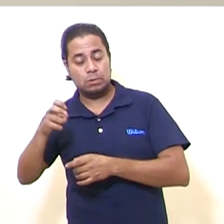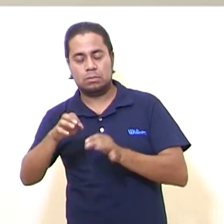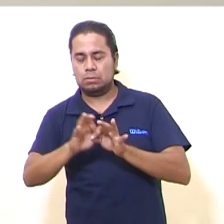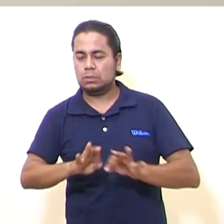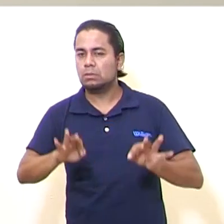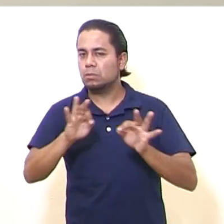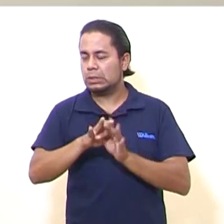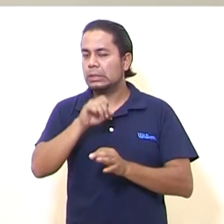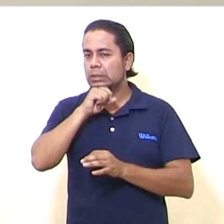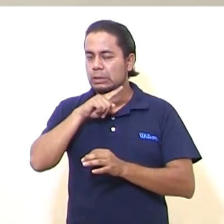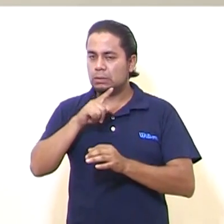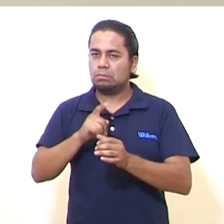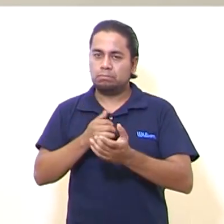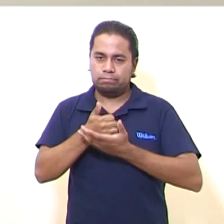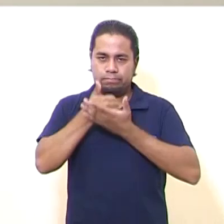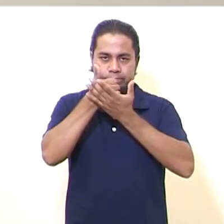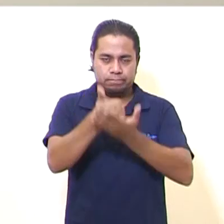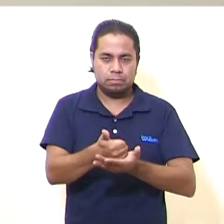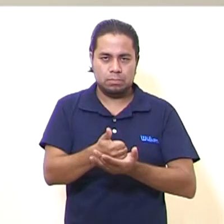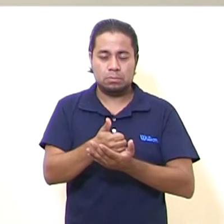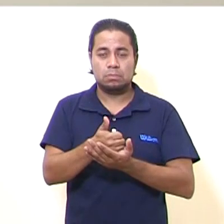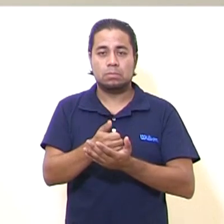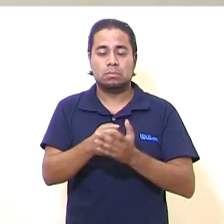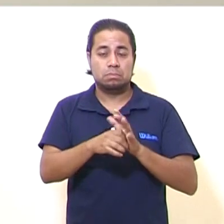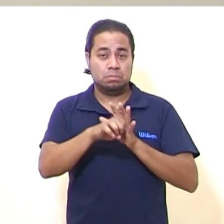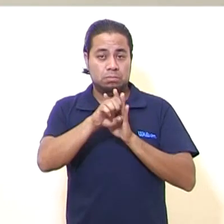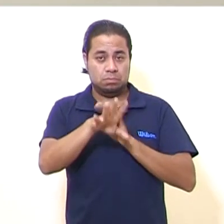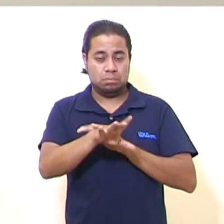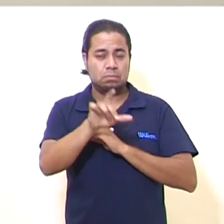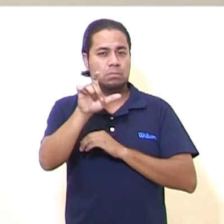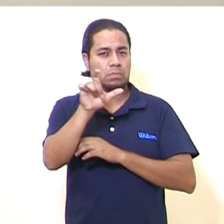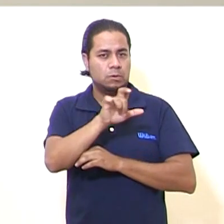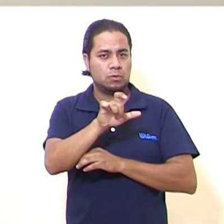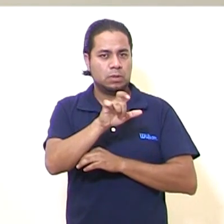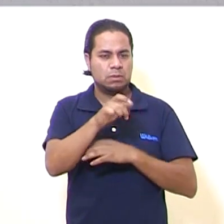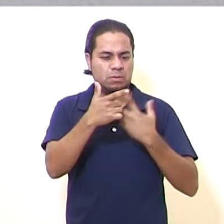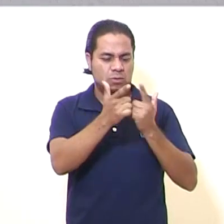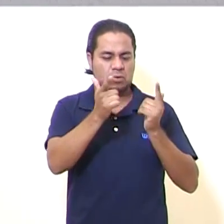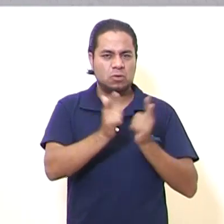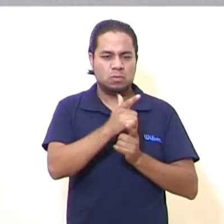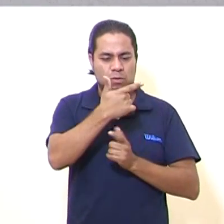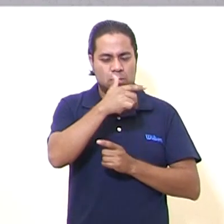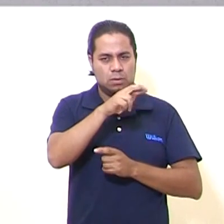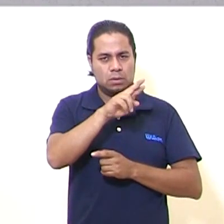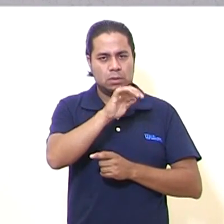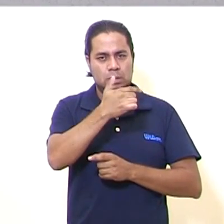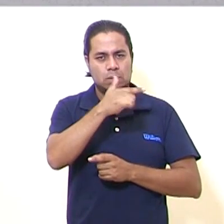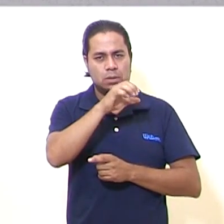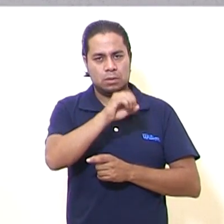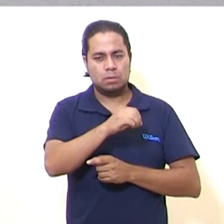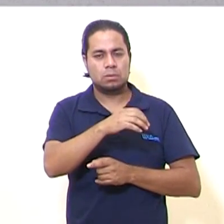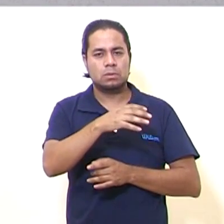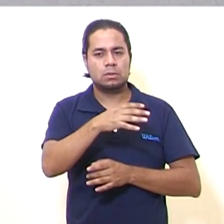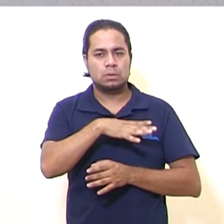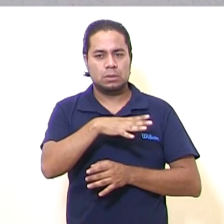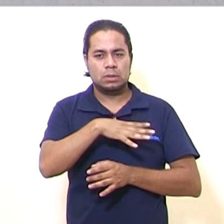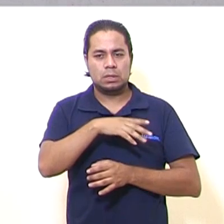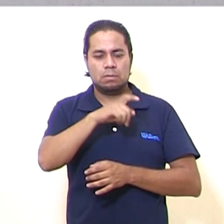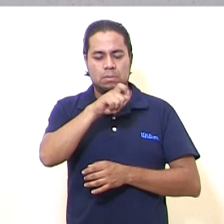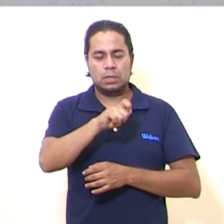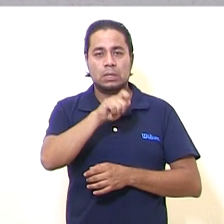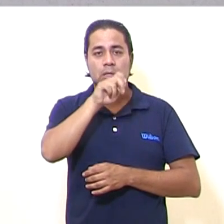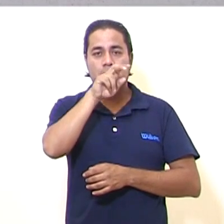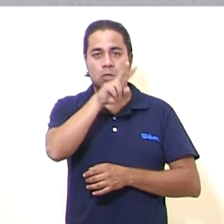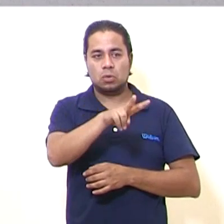ellos, cuando ya tenían los griegos un sistema de 22 vocablos,